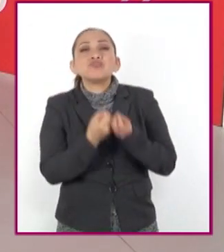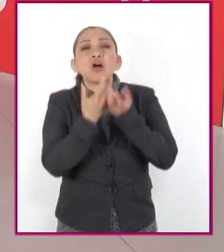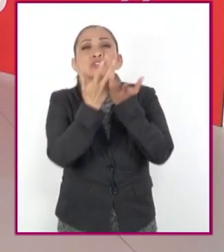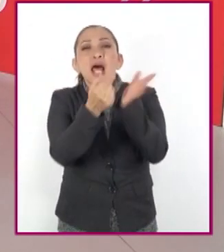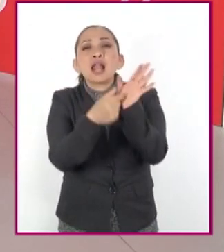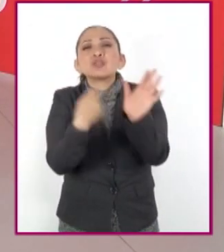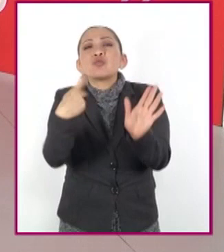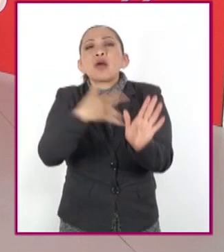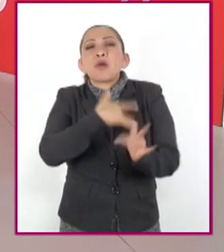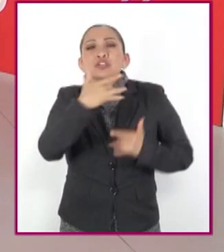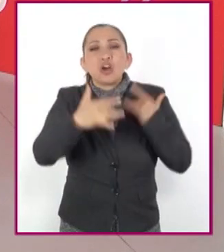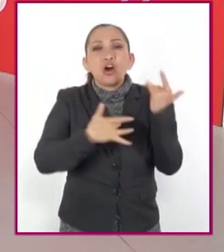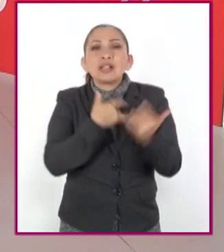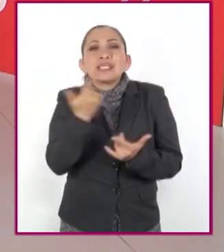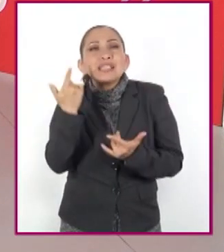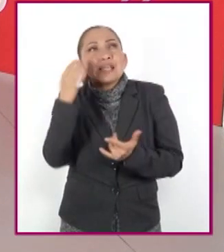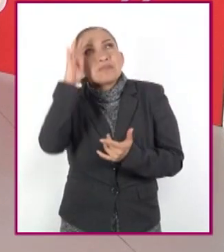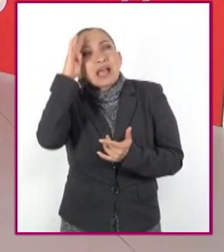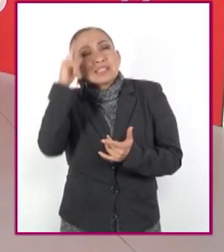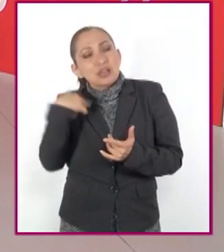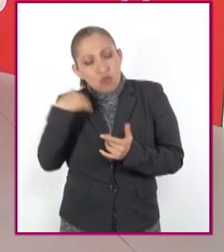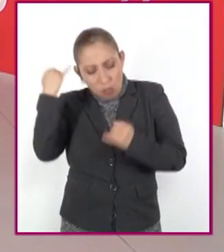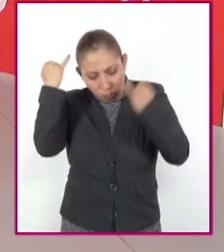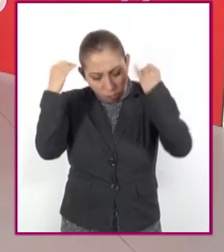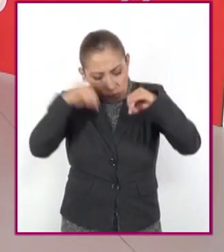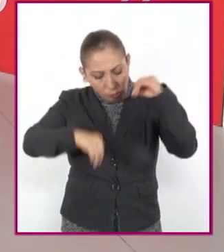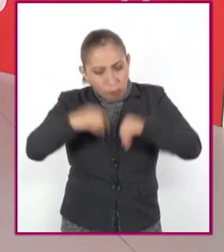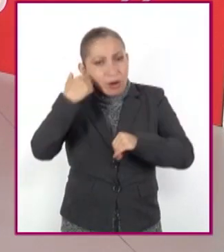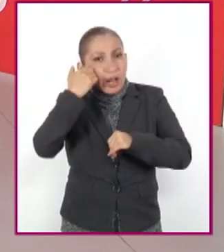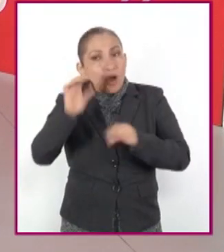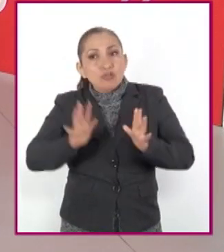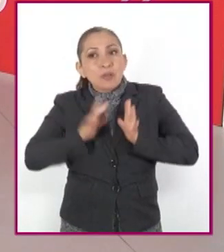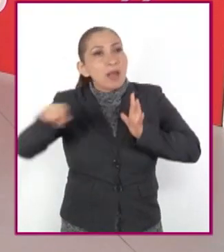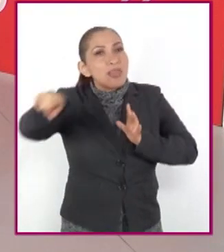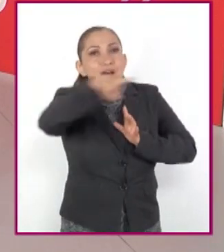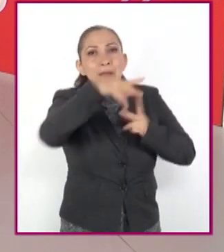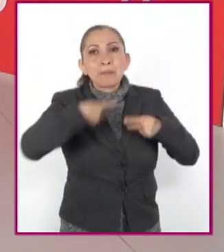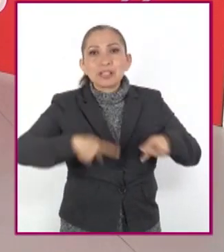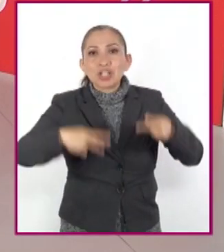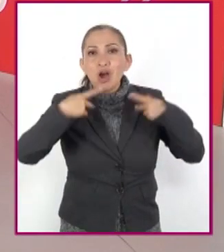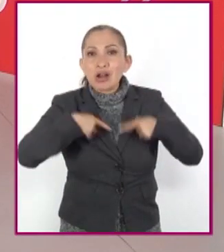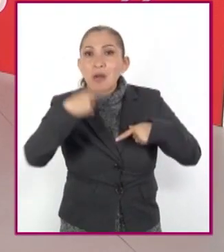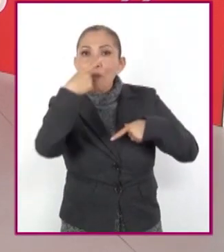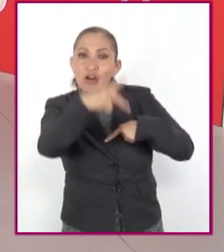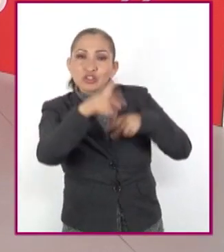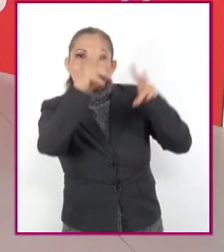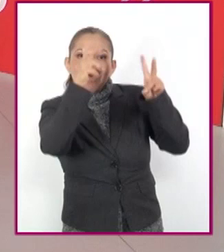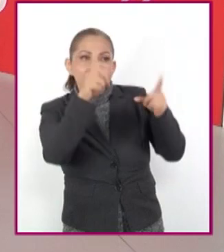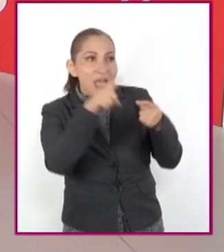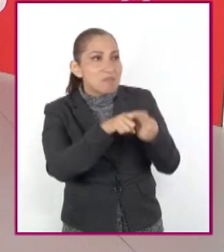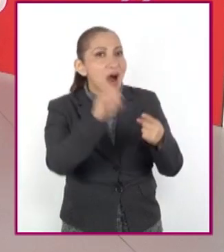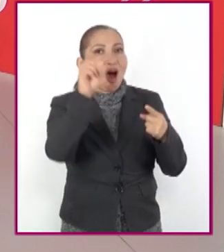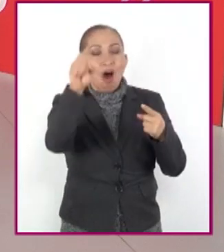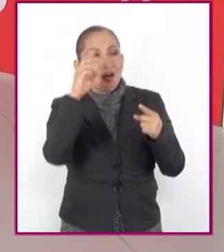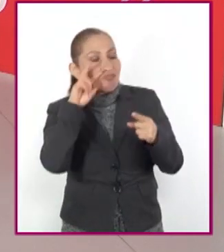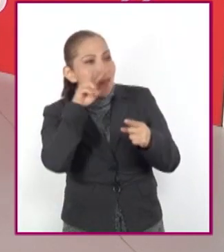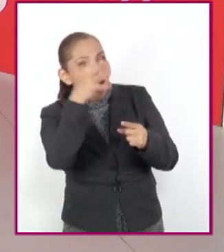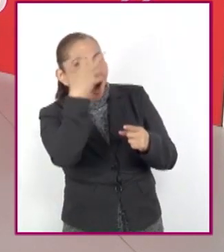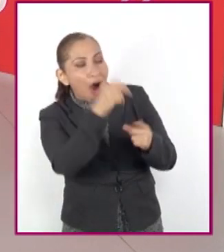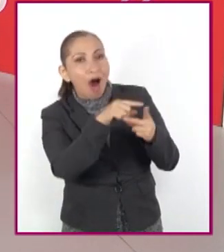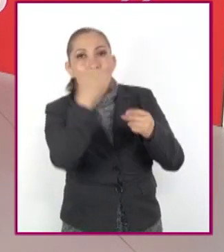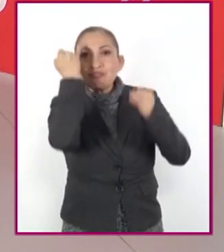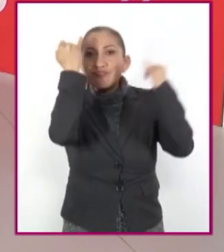de las emociones y sentimientos del creador, intentando sorprender al público, ya sea por su temática, por su estética o